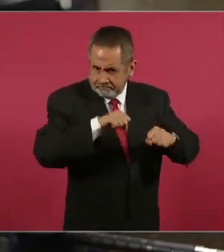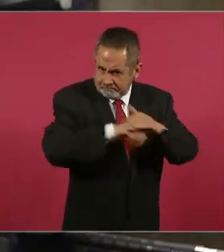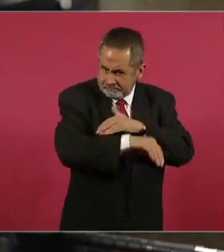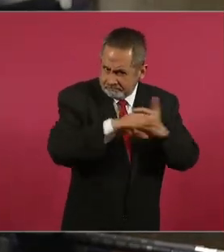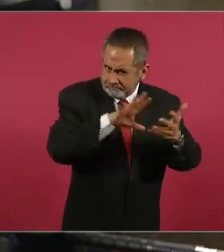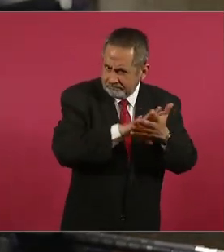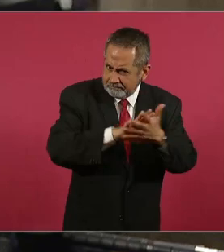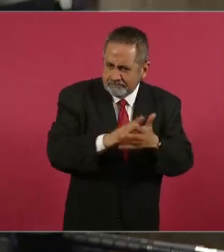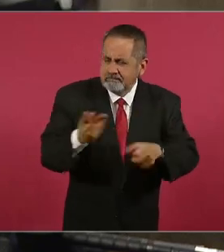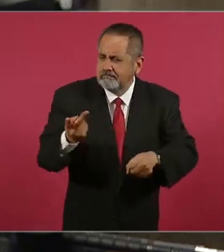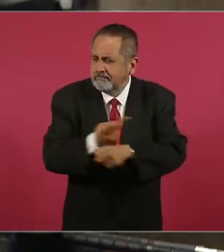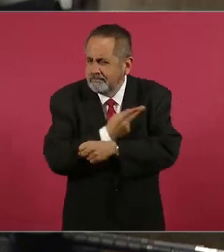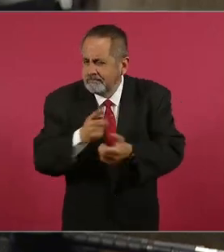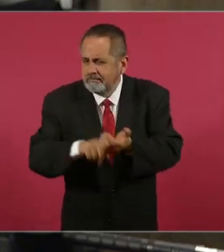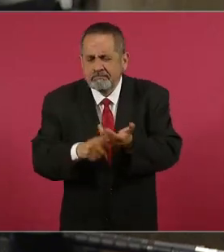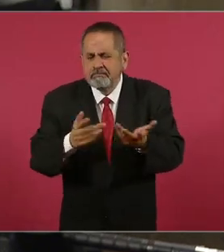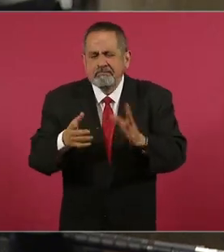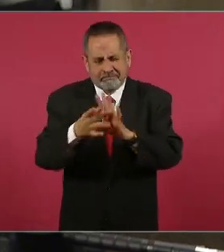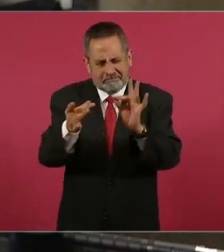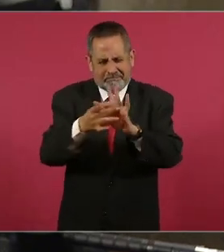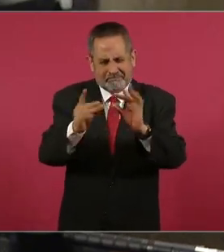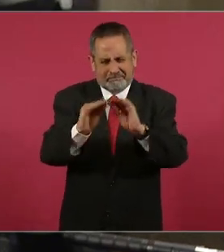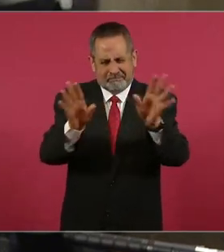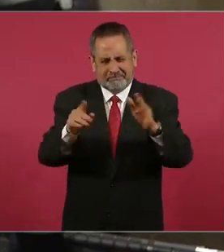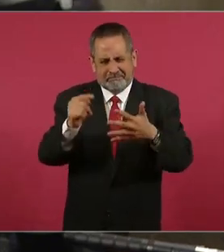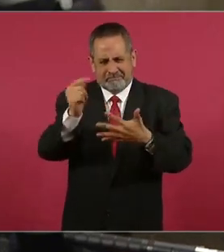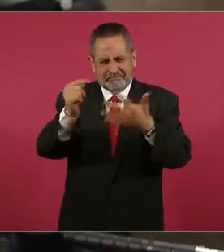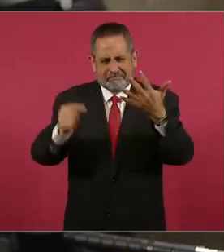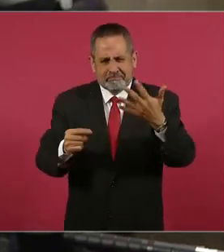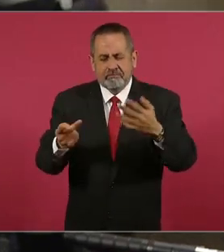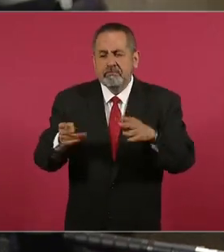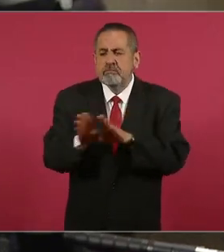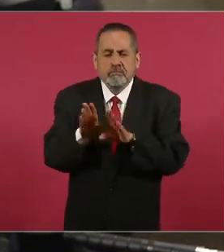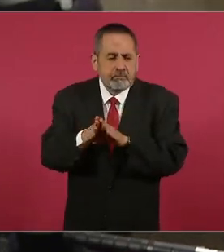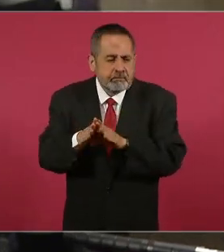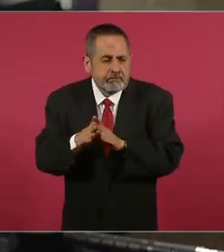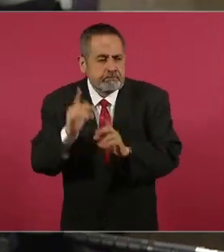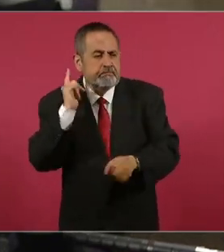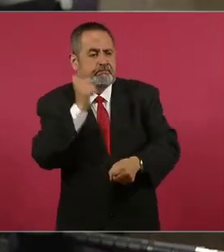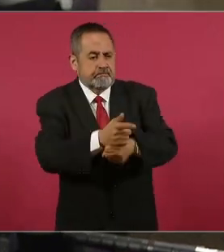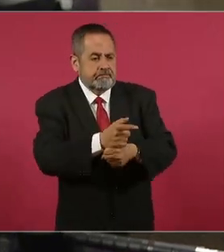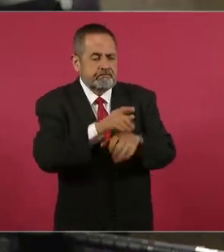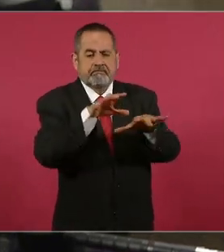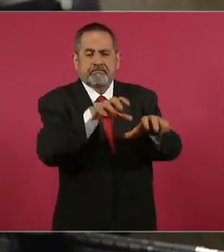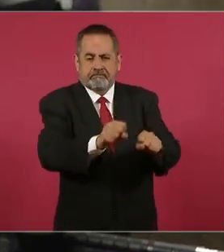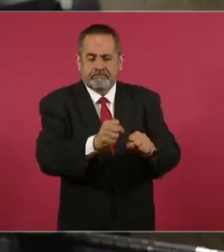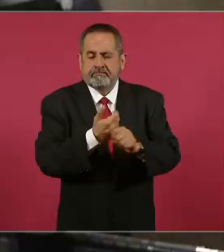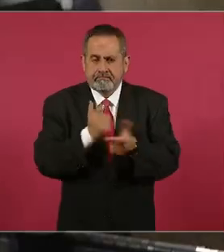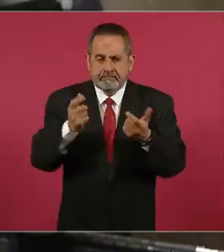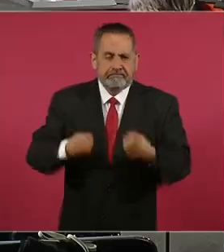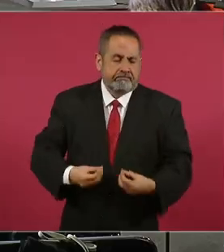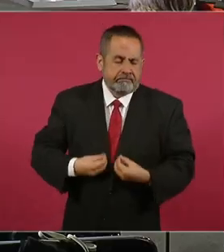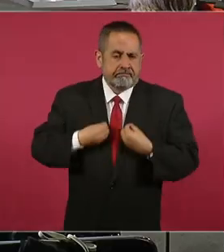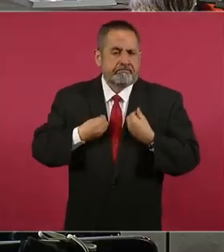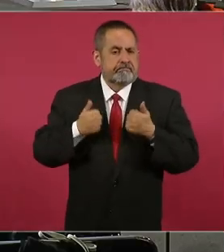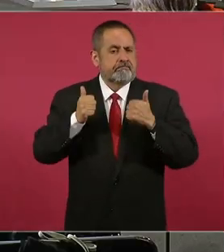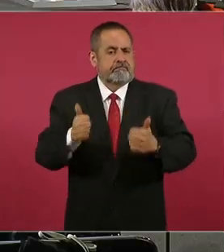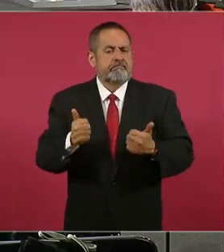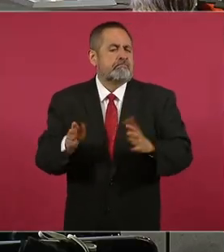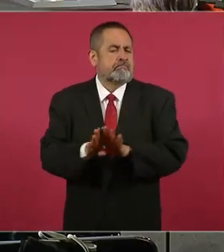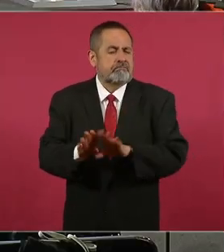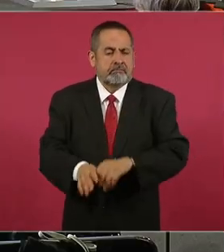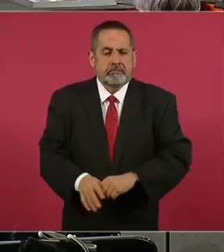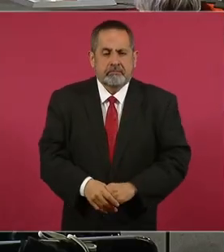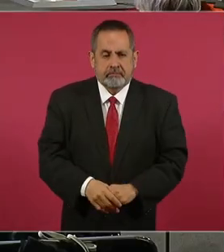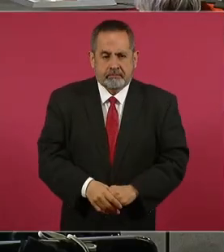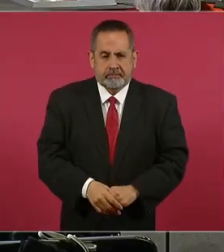son los detalles que se obtuvieron pues para la localización de estas personas que se encontraron con vida y bien? Bueno, pues que